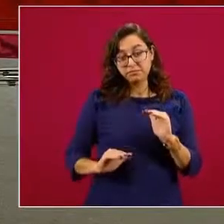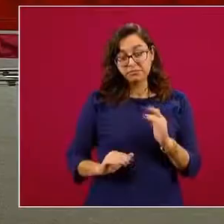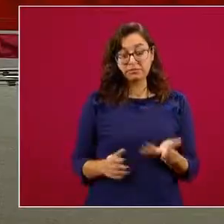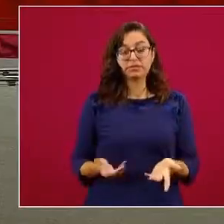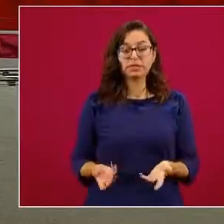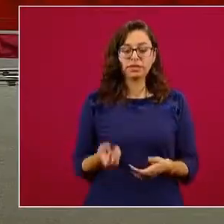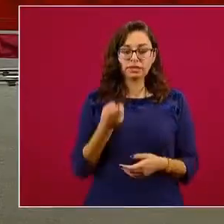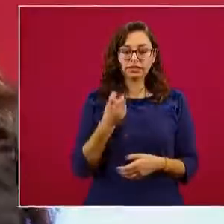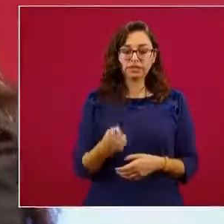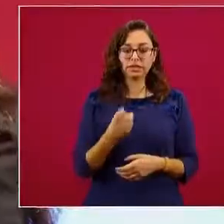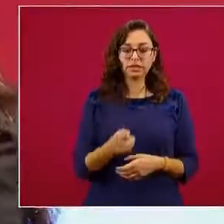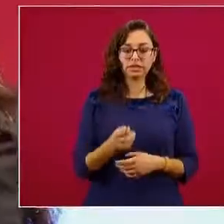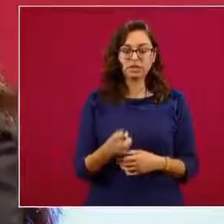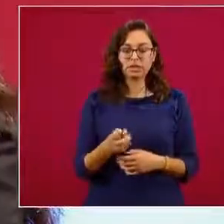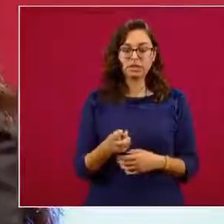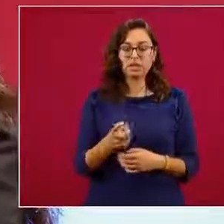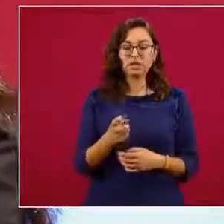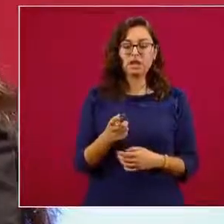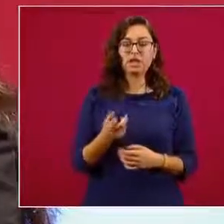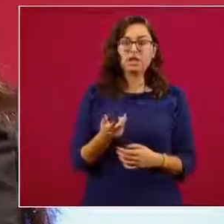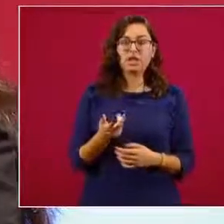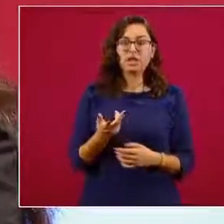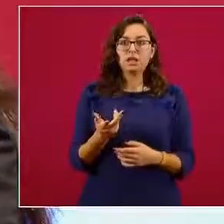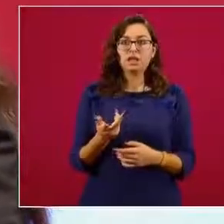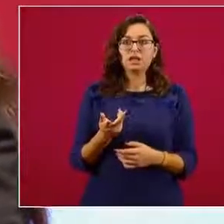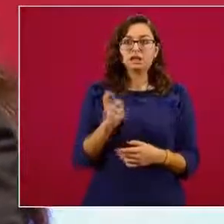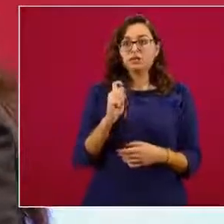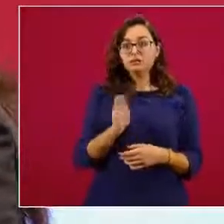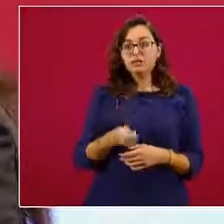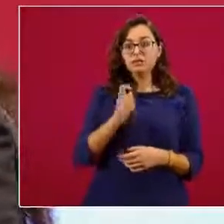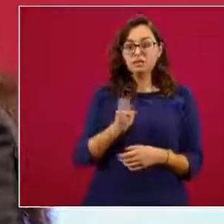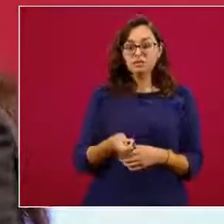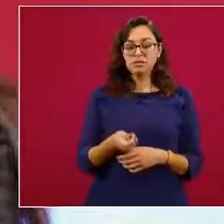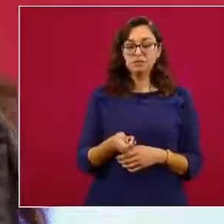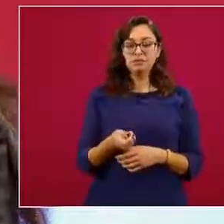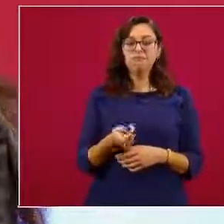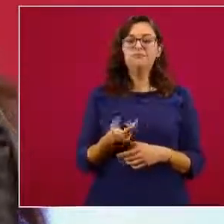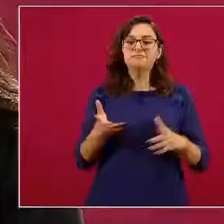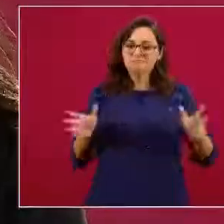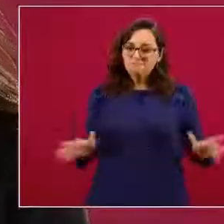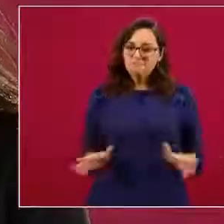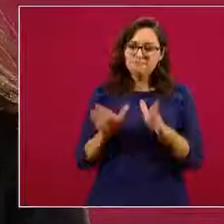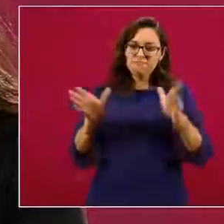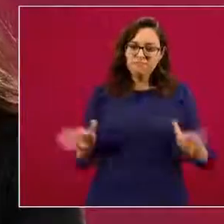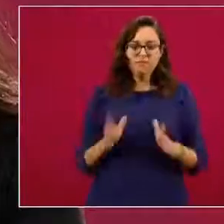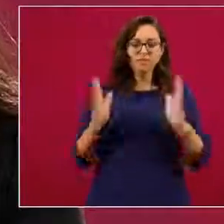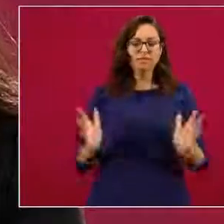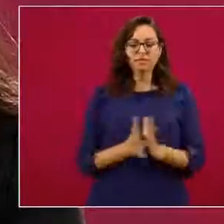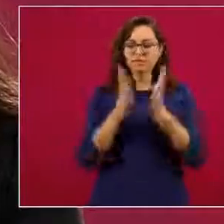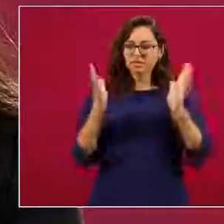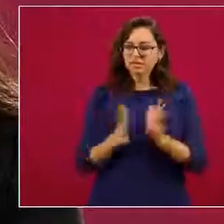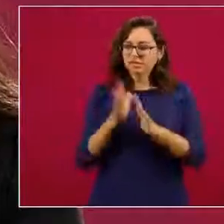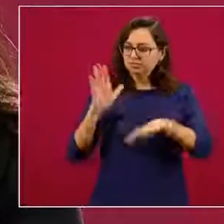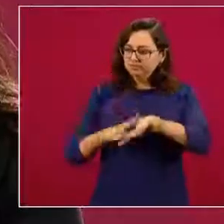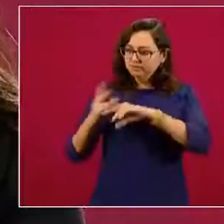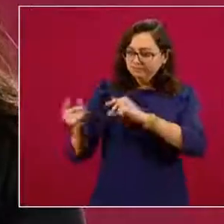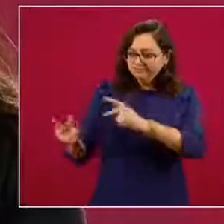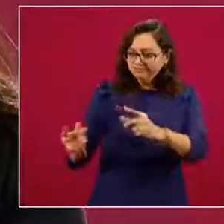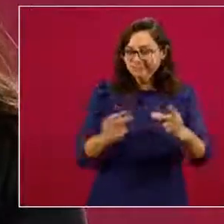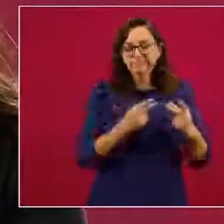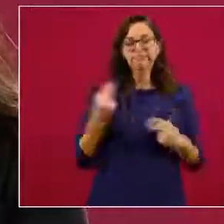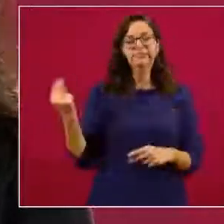eso nos dice que la verdad es que necesitamos incentivar su participación en el comercio exterior,